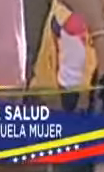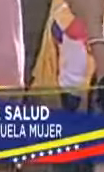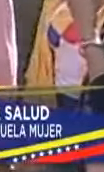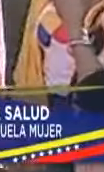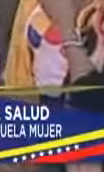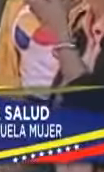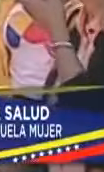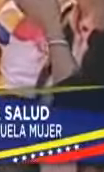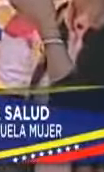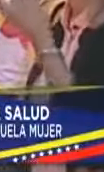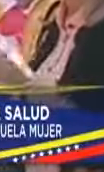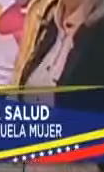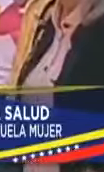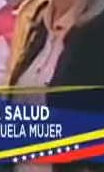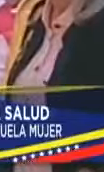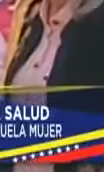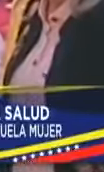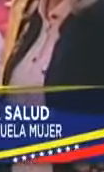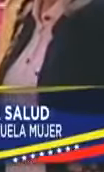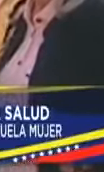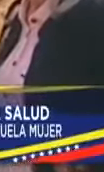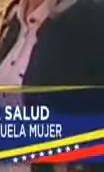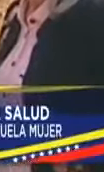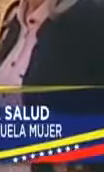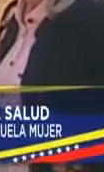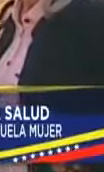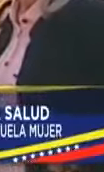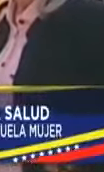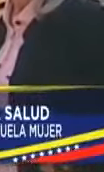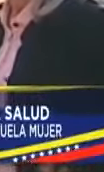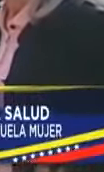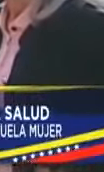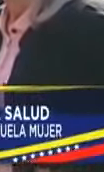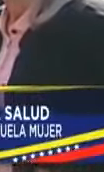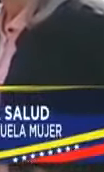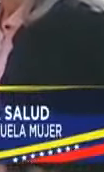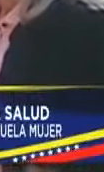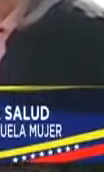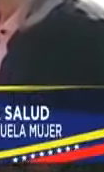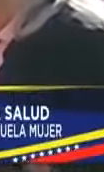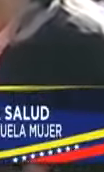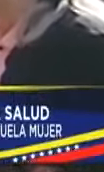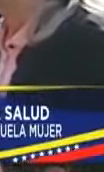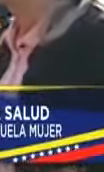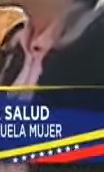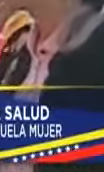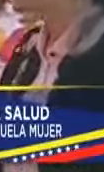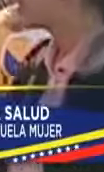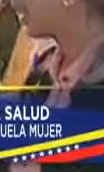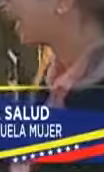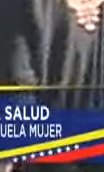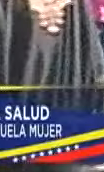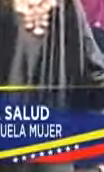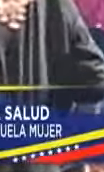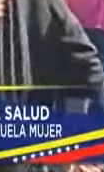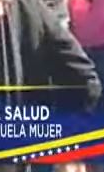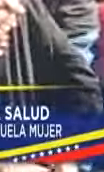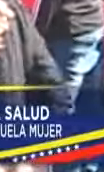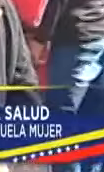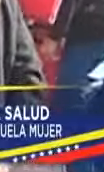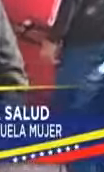como parte de este programa social. Se trata del acompañamiento de la Revolución Bolivariana a las féminas del